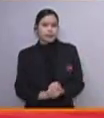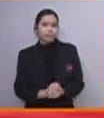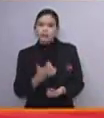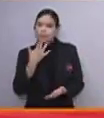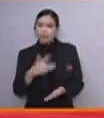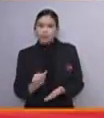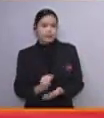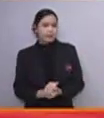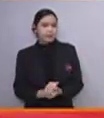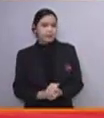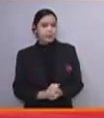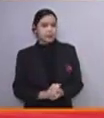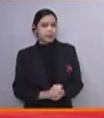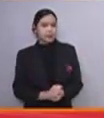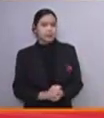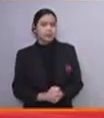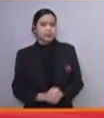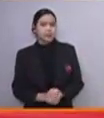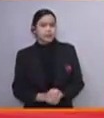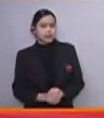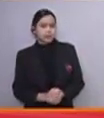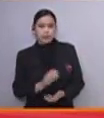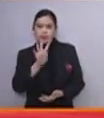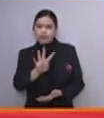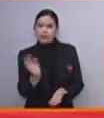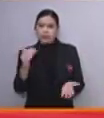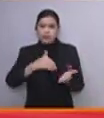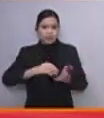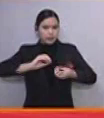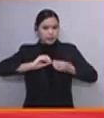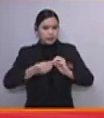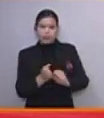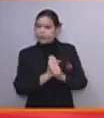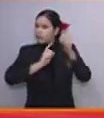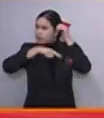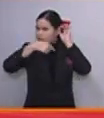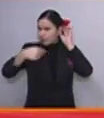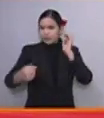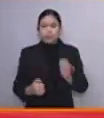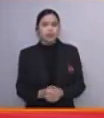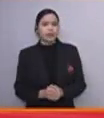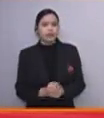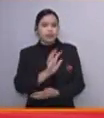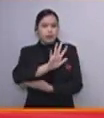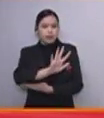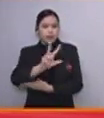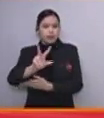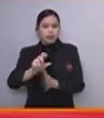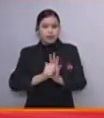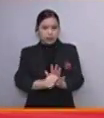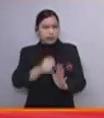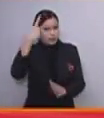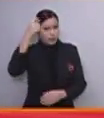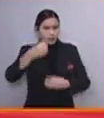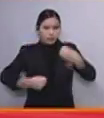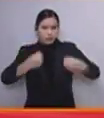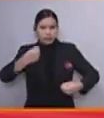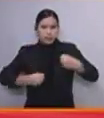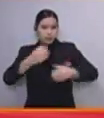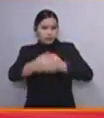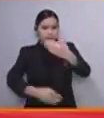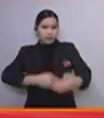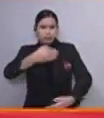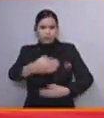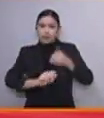suerte. Y este es el 4, el número ganador en la diaria es el 53 con su símbolo de sueños llanta. Para